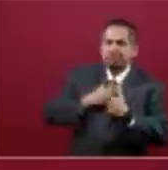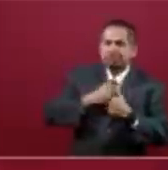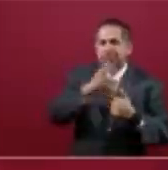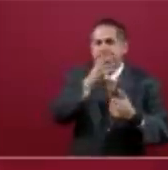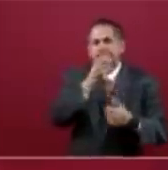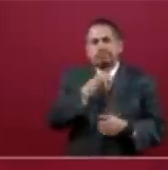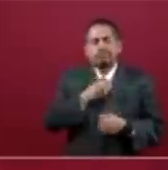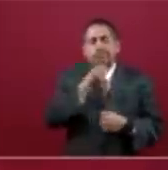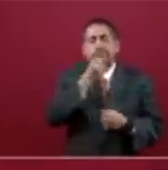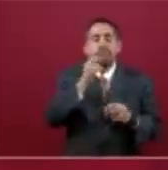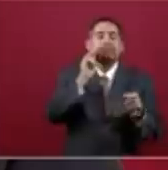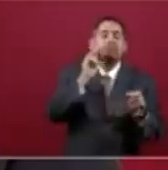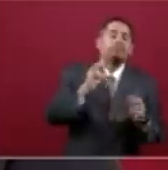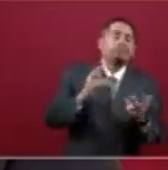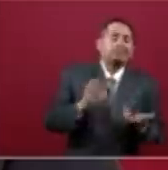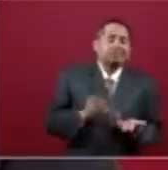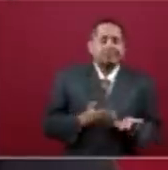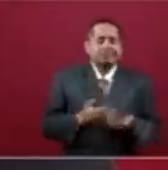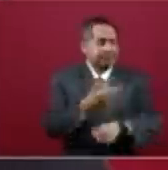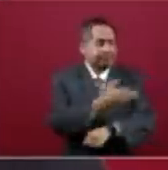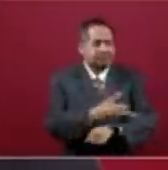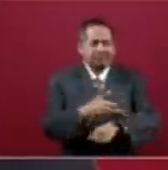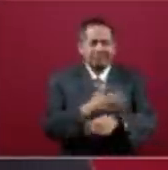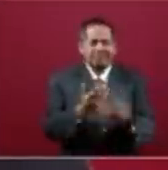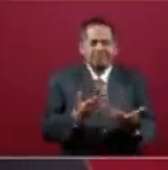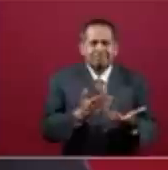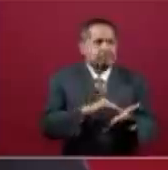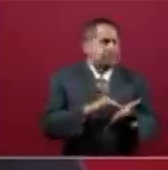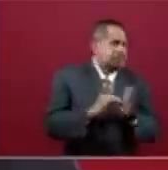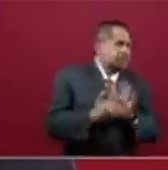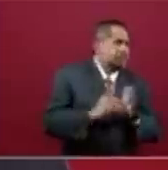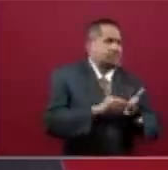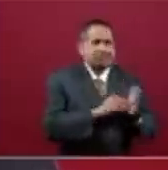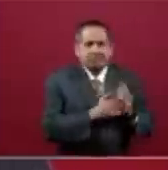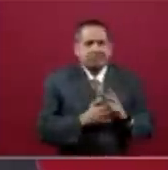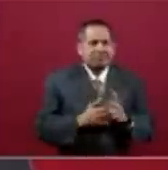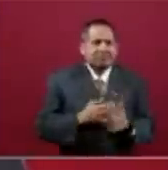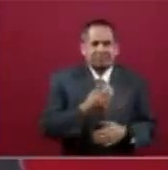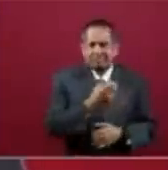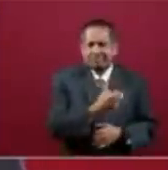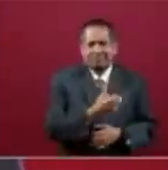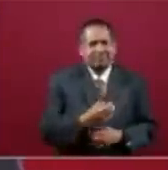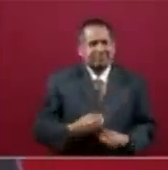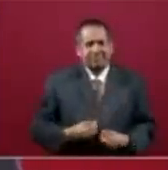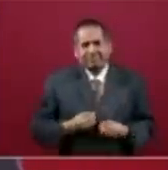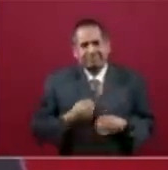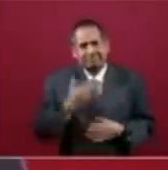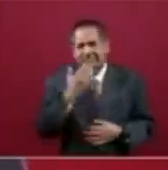familiares, porque eso no es vida.